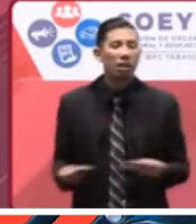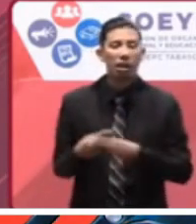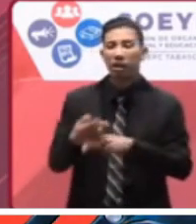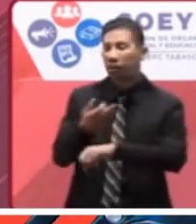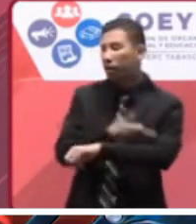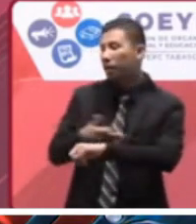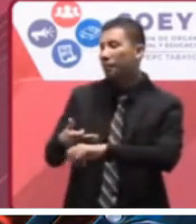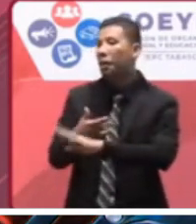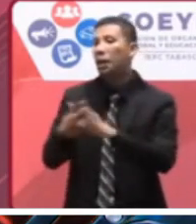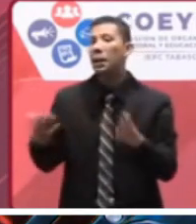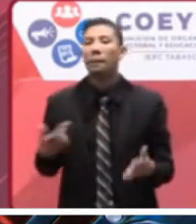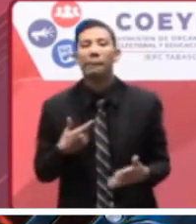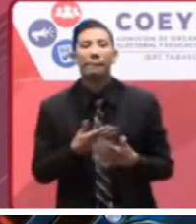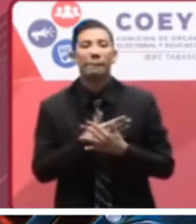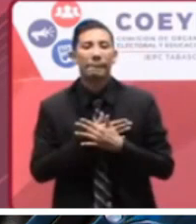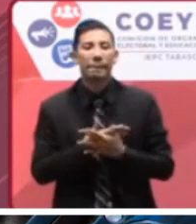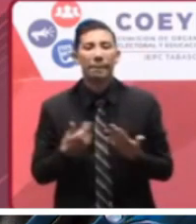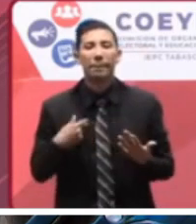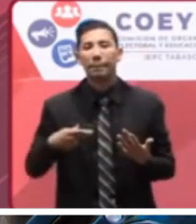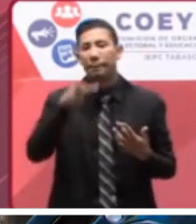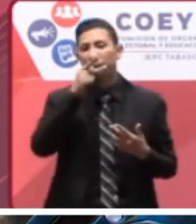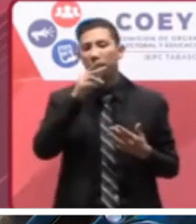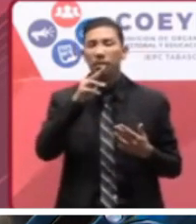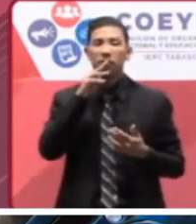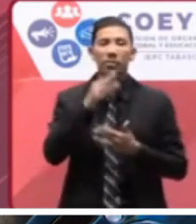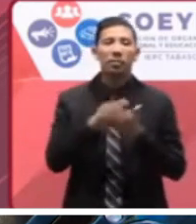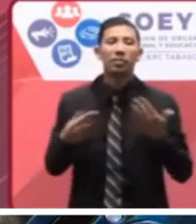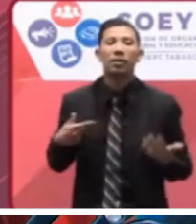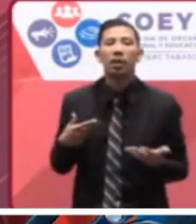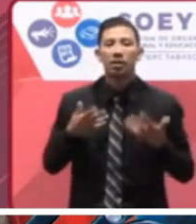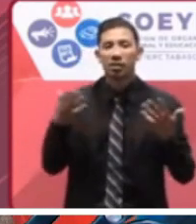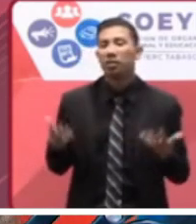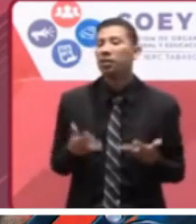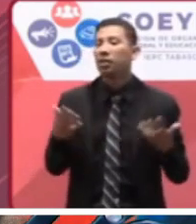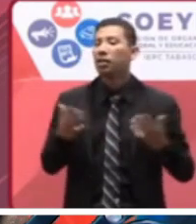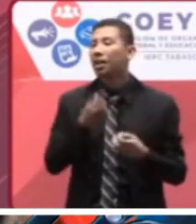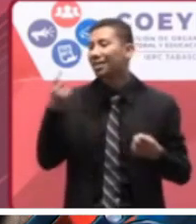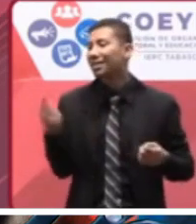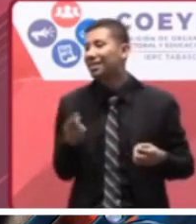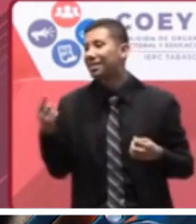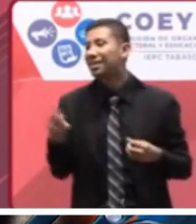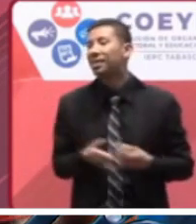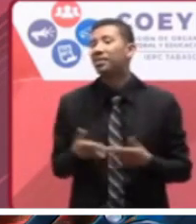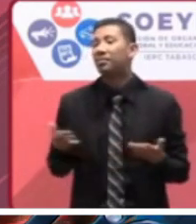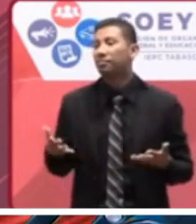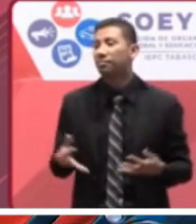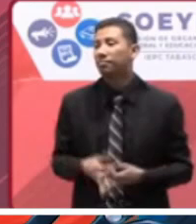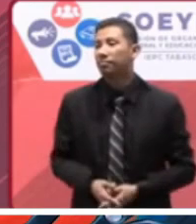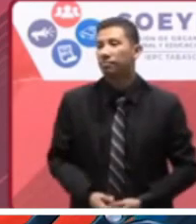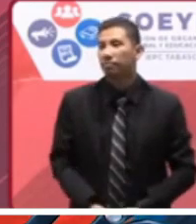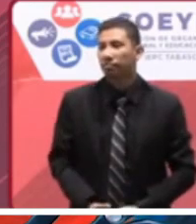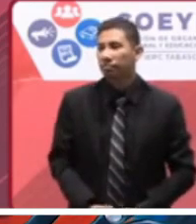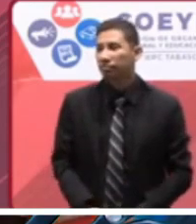más importante, comparte el video para que así el pueblo de México esté enterado de lo que está haciendo el presidente López Obrador con esta